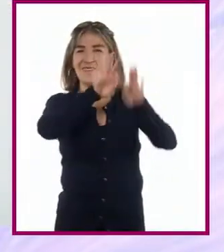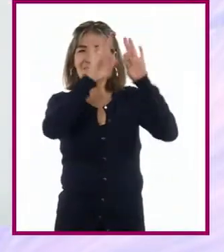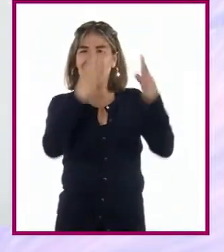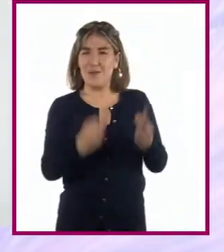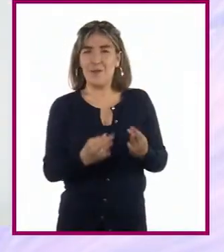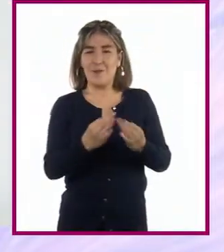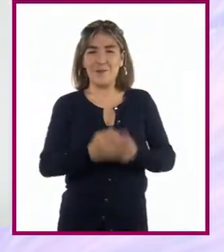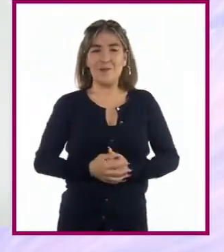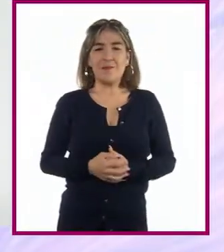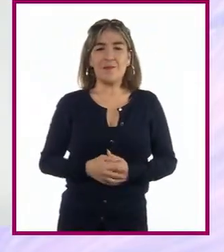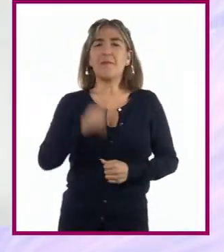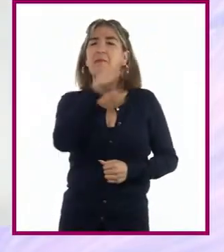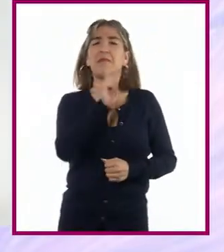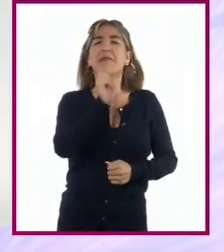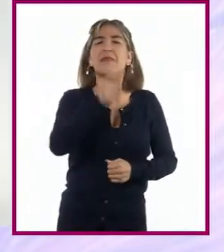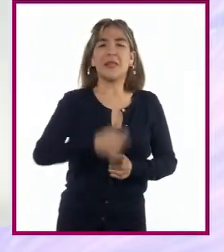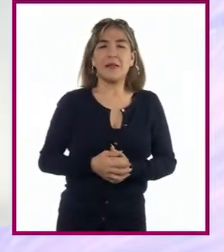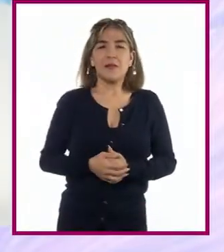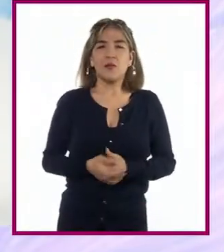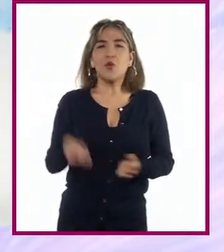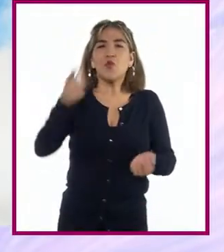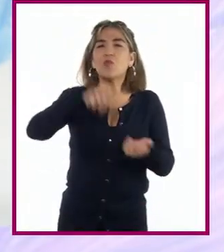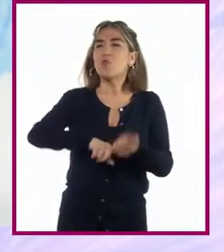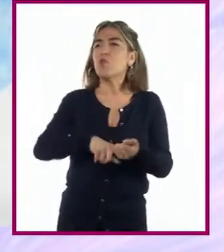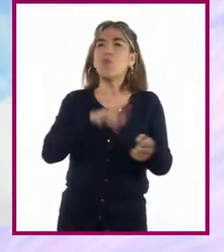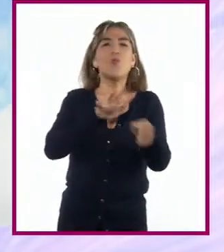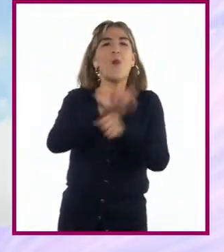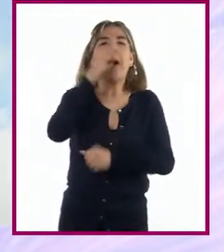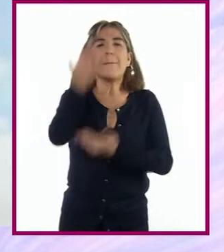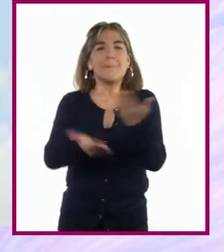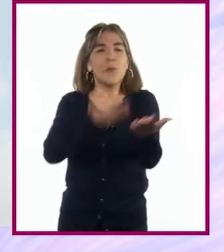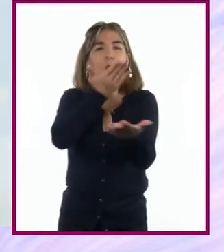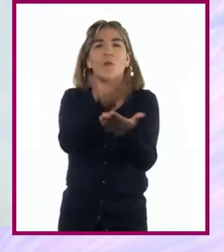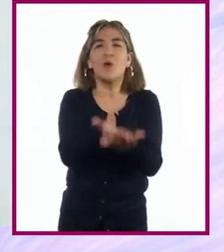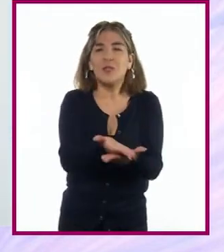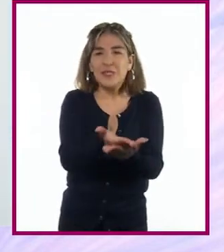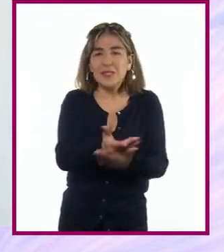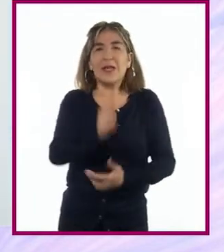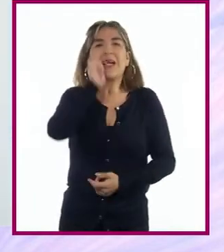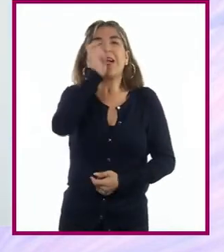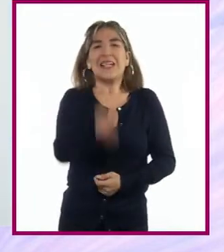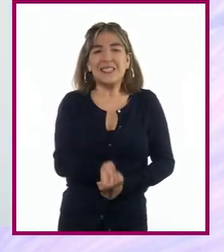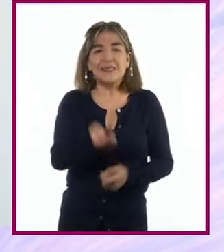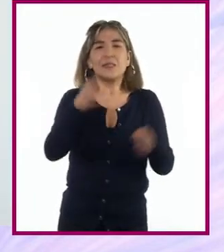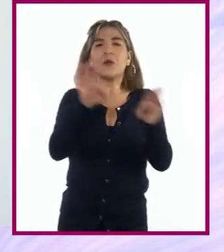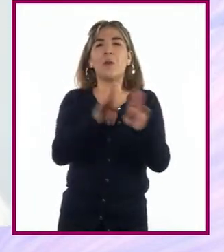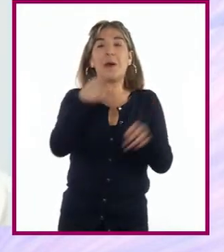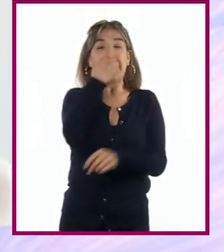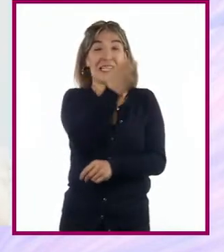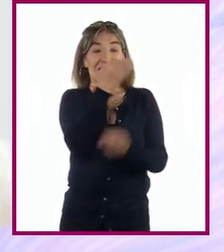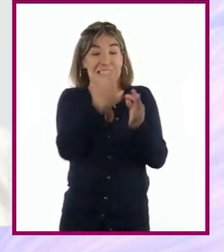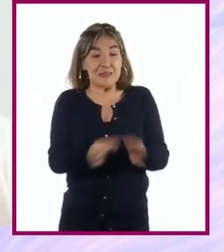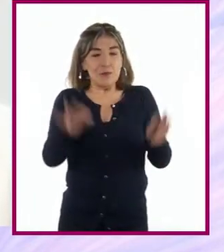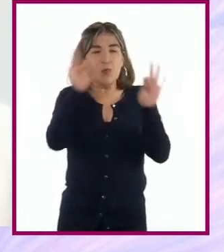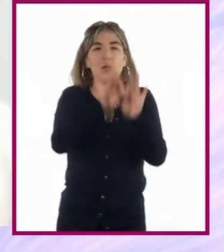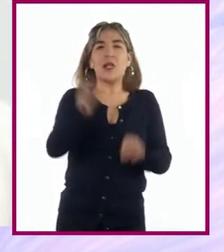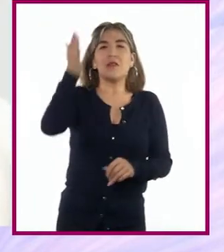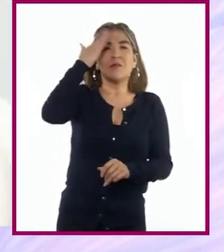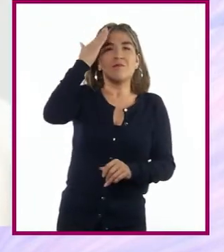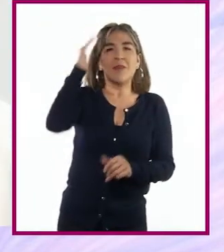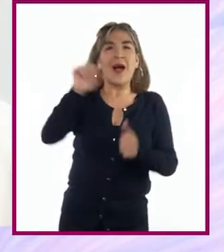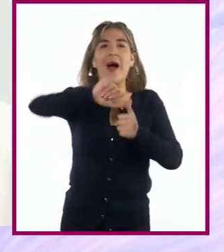Esto es, ¿cuál es la intención? Esa intención que es el pilar primordial del